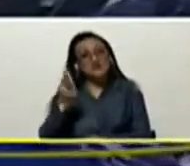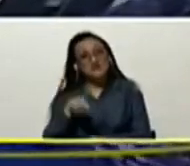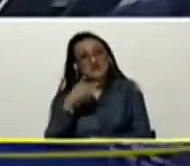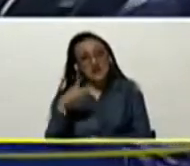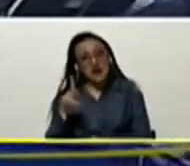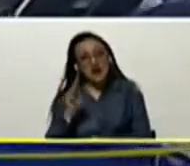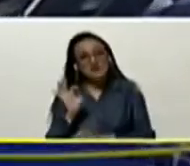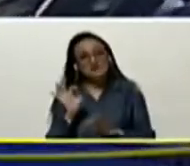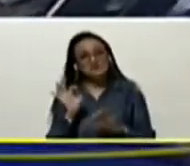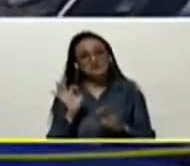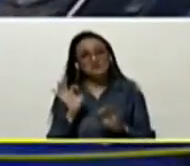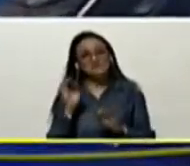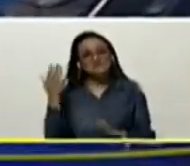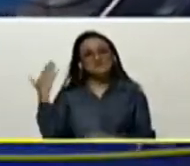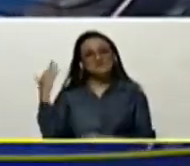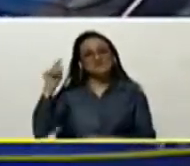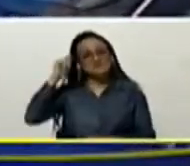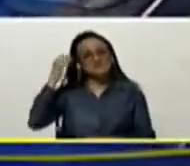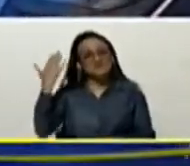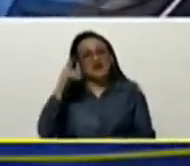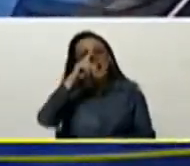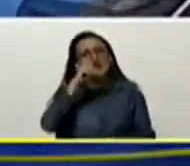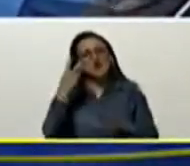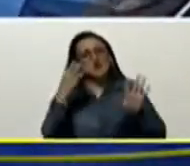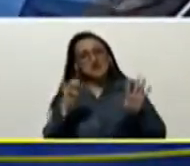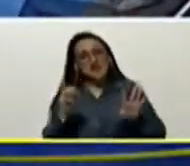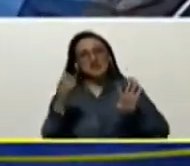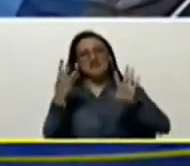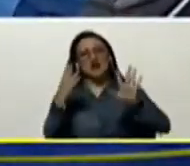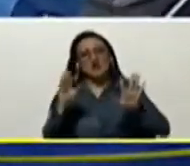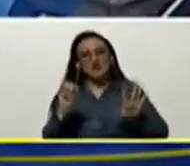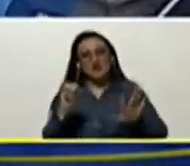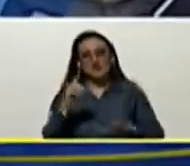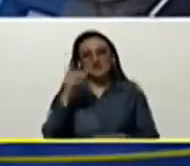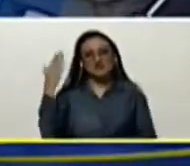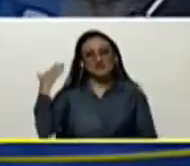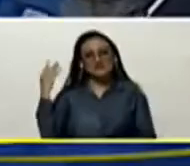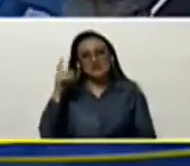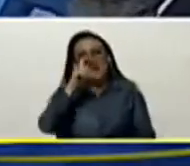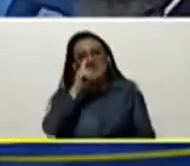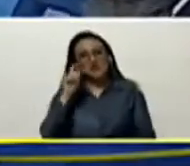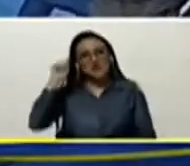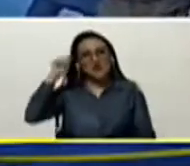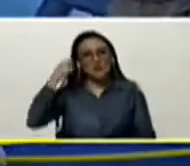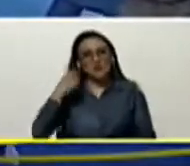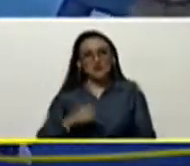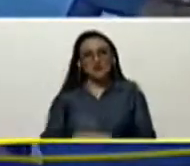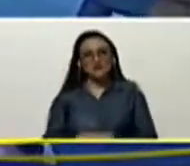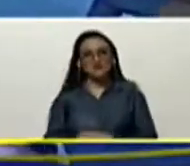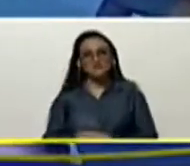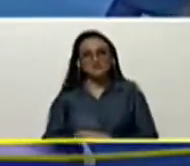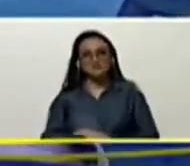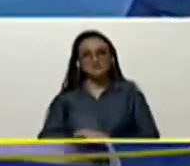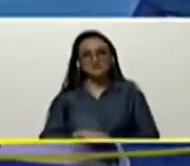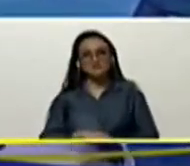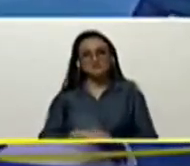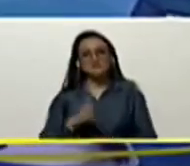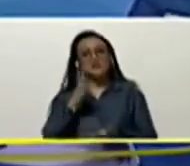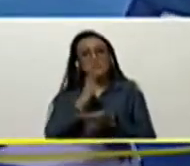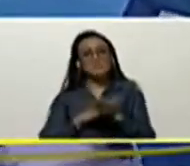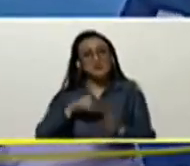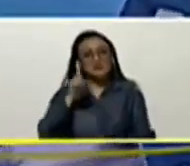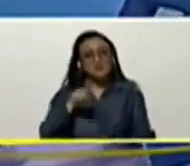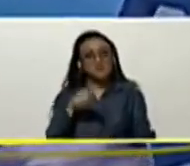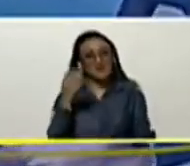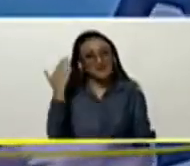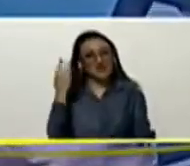recorre los caminos de los años nuestros 80, 90, también parte de lo que fue